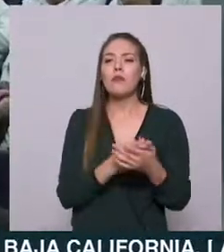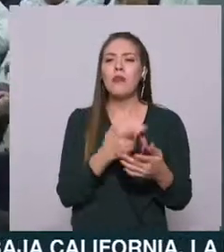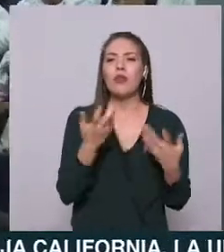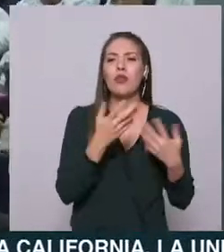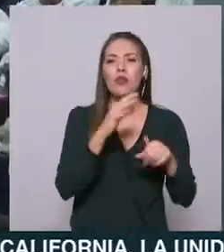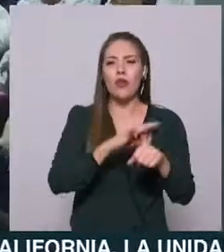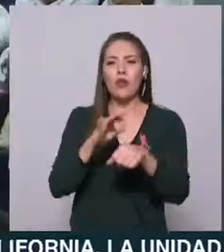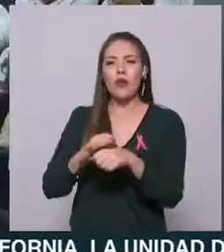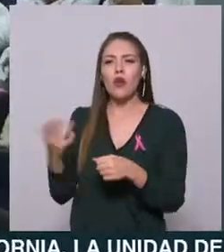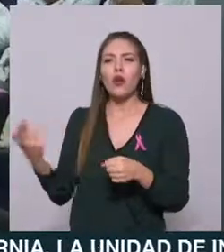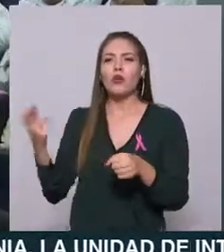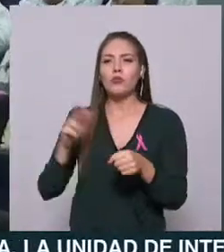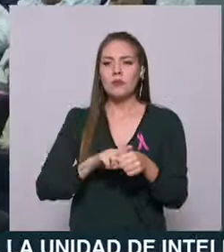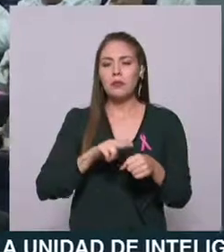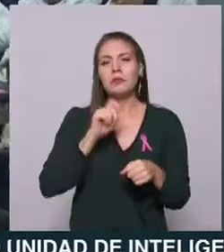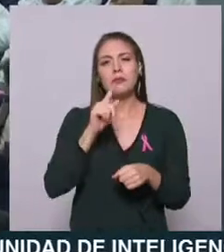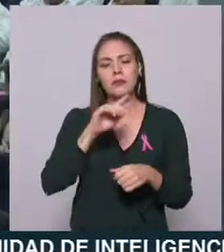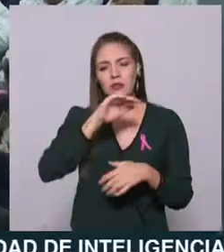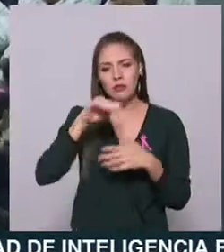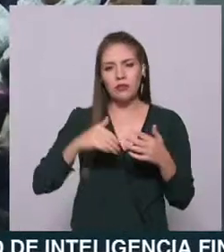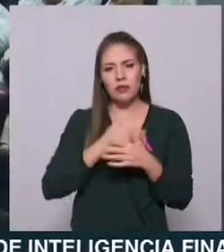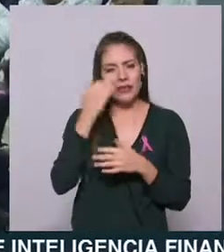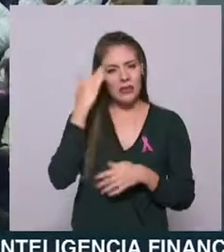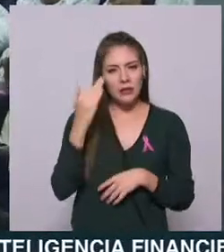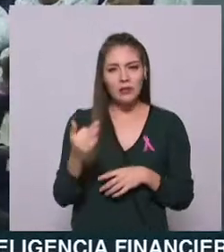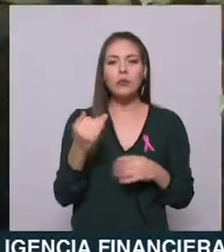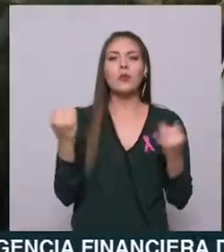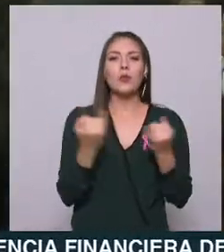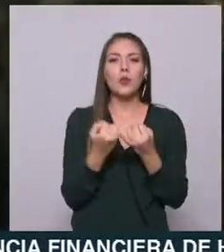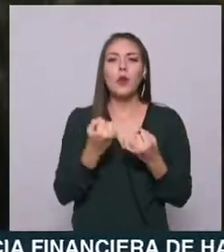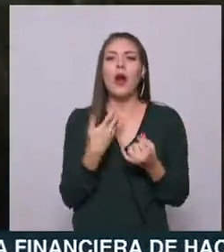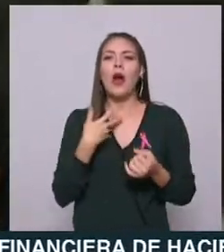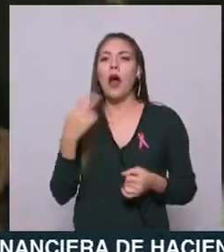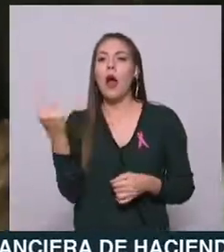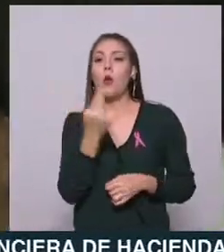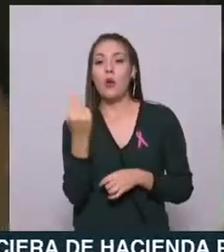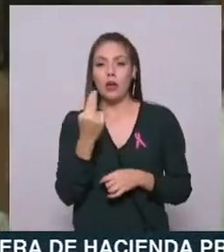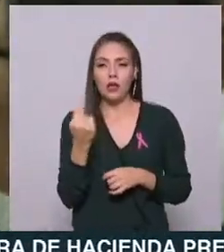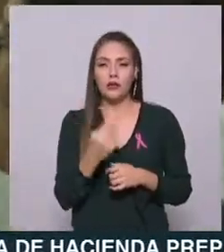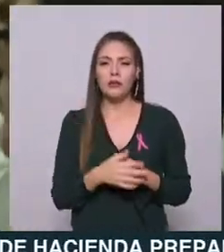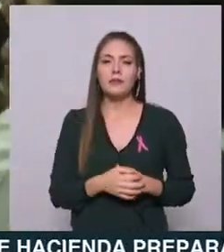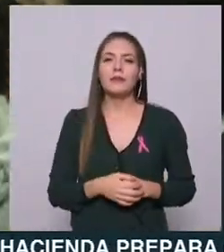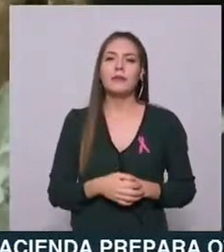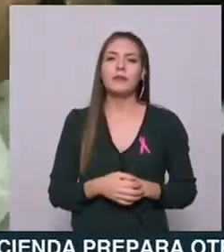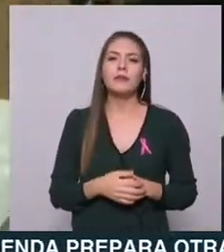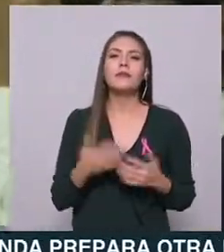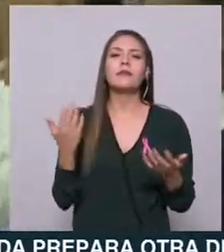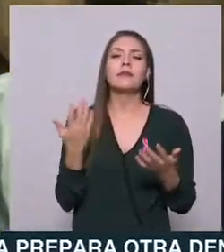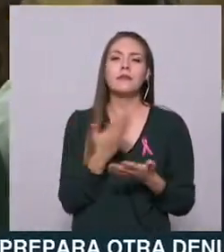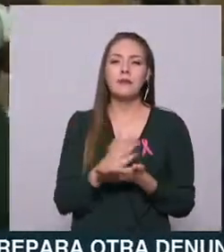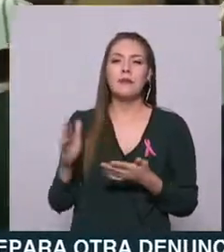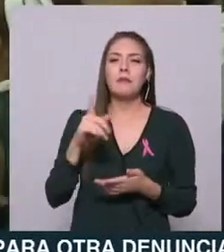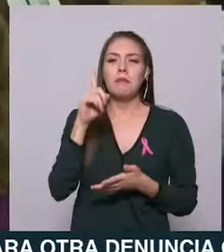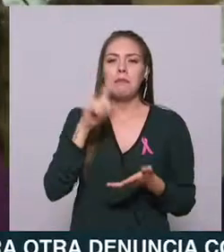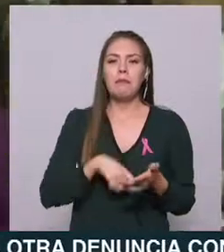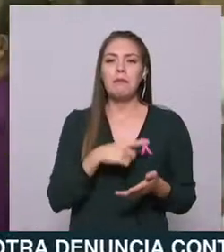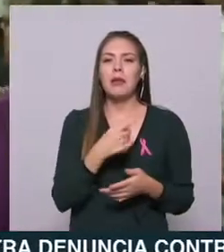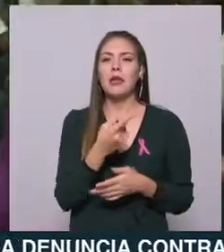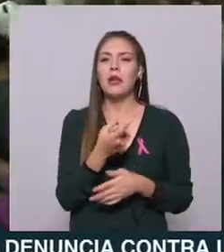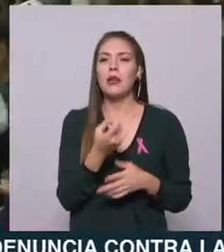en los hospitales de tiempo completo y para los servicios de urgencias. Además, habrá 1,000 nuevos médicos